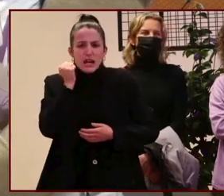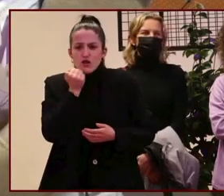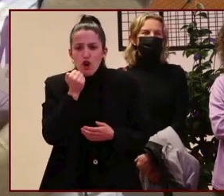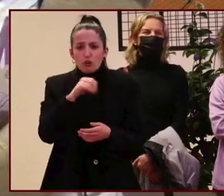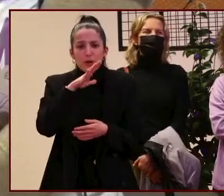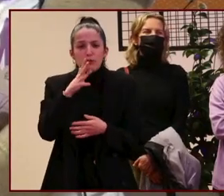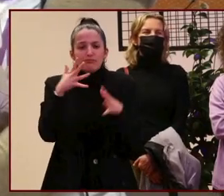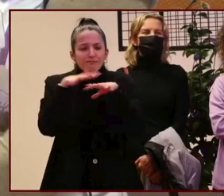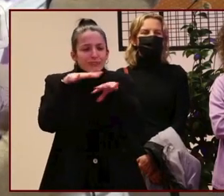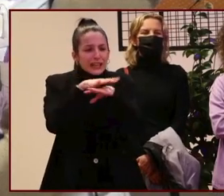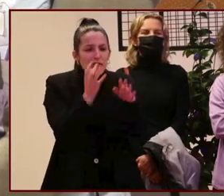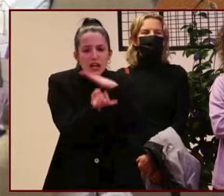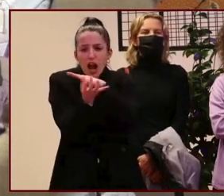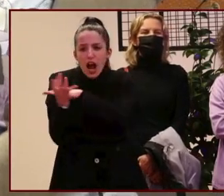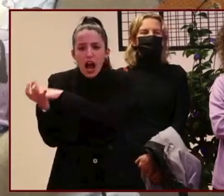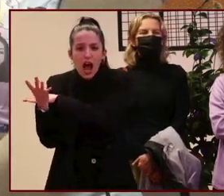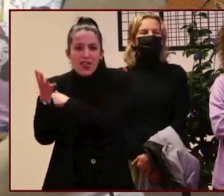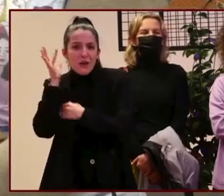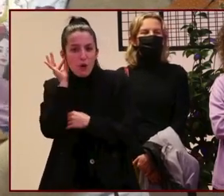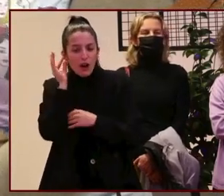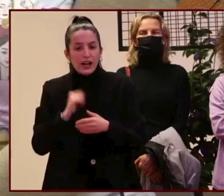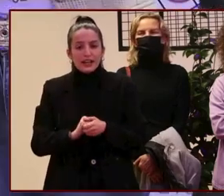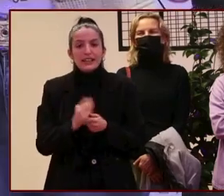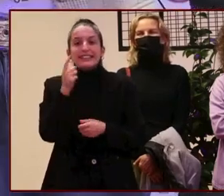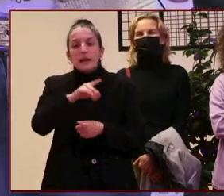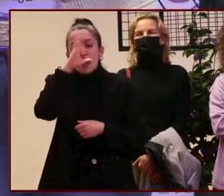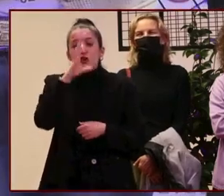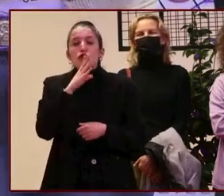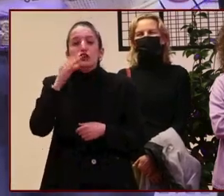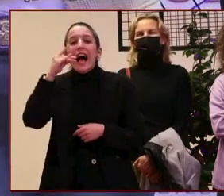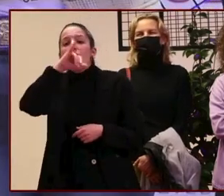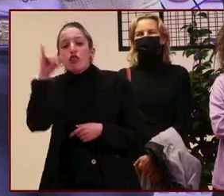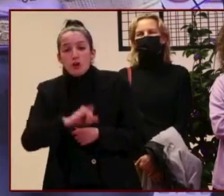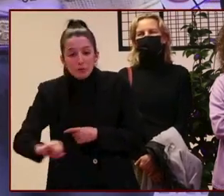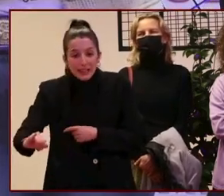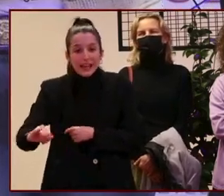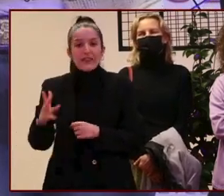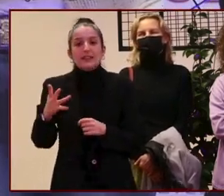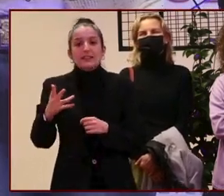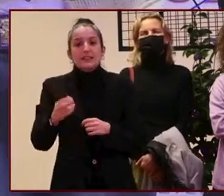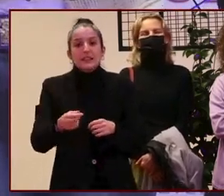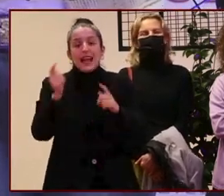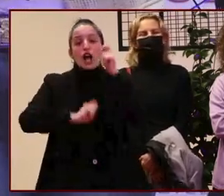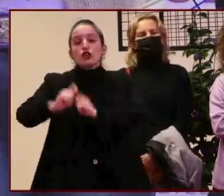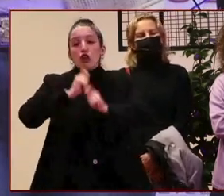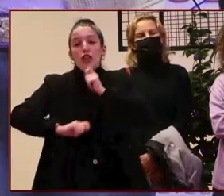redes de mujeres a rosa domínguez de viudas demócratas